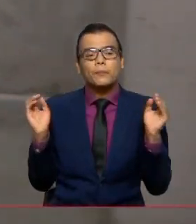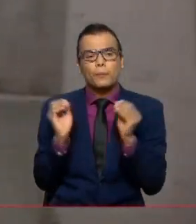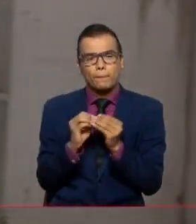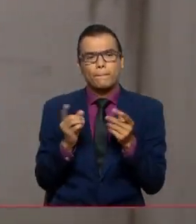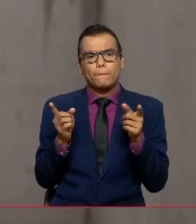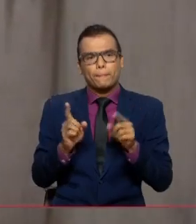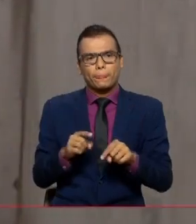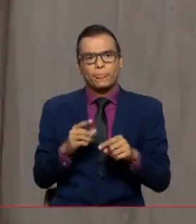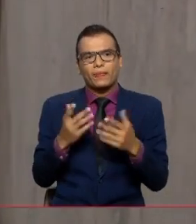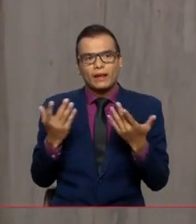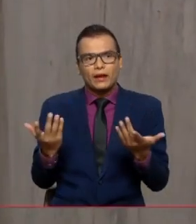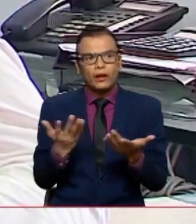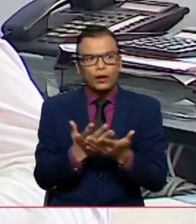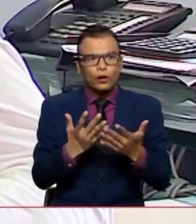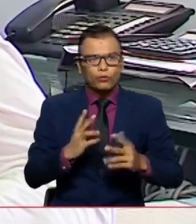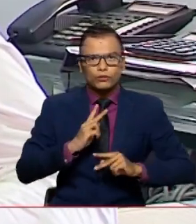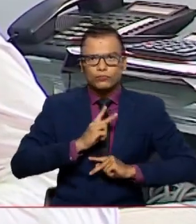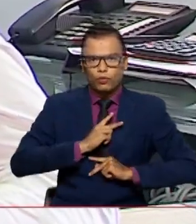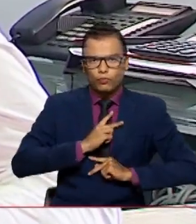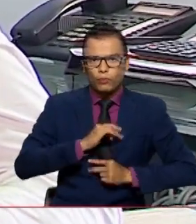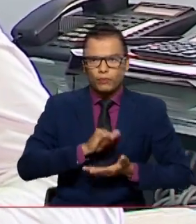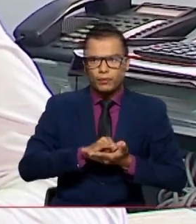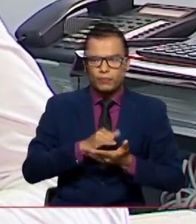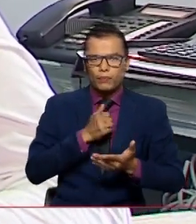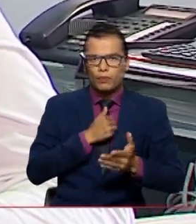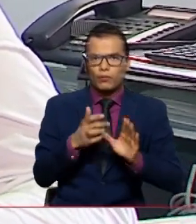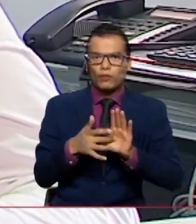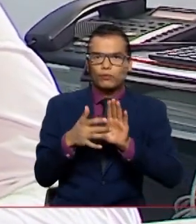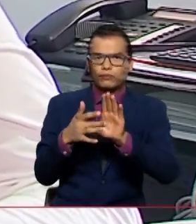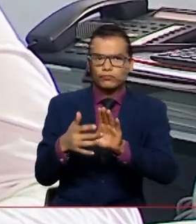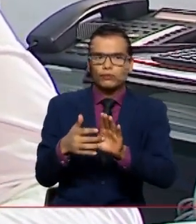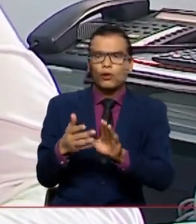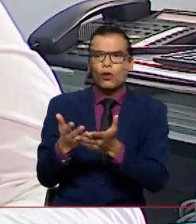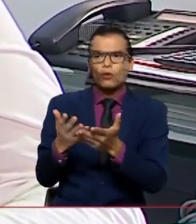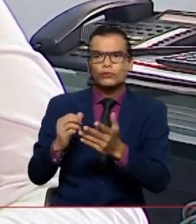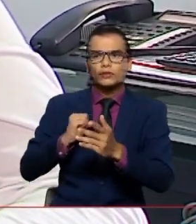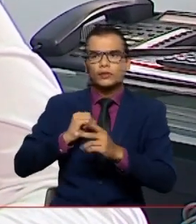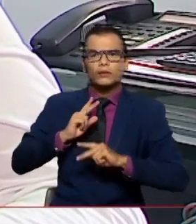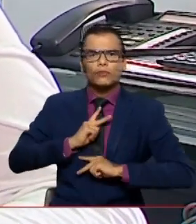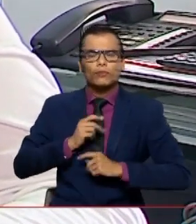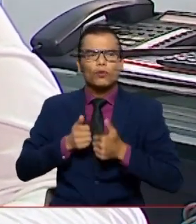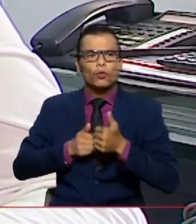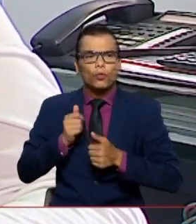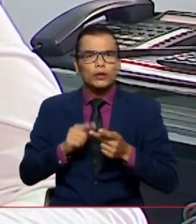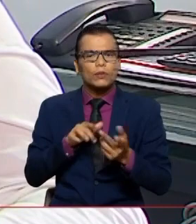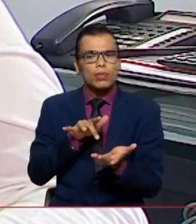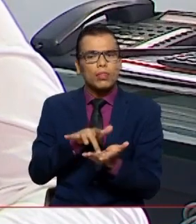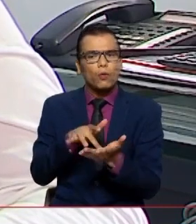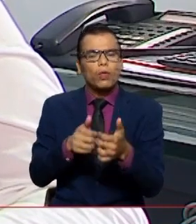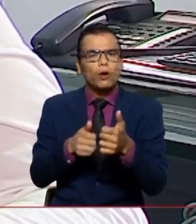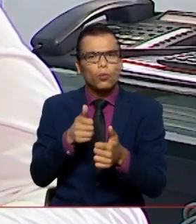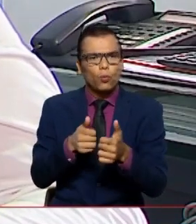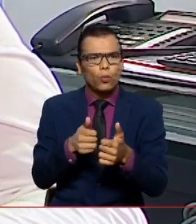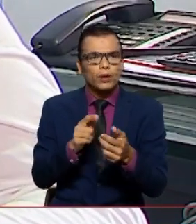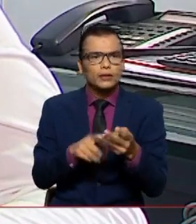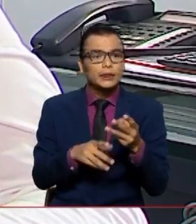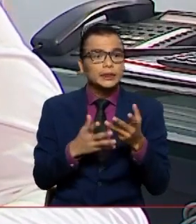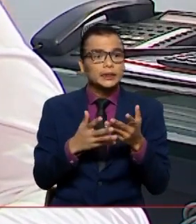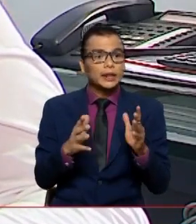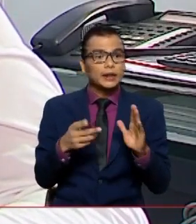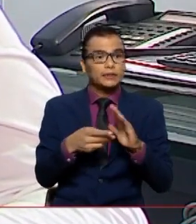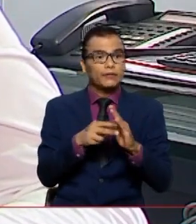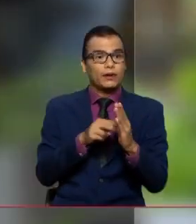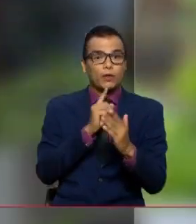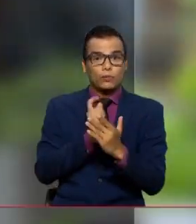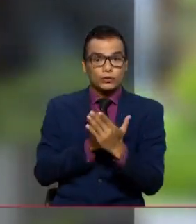parte del patrimonio. La parte del patrimonio, qué activos tengo, qué obligaciones tengo, y por eso no significa que debo